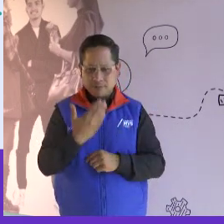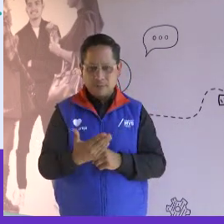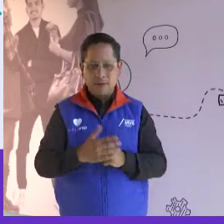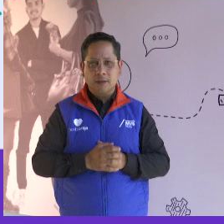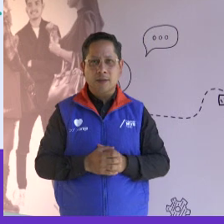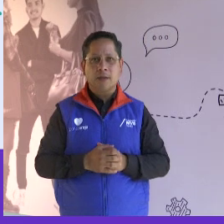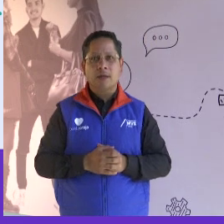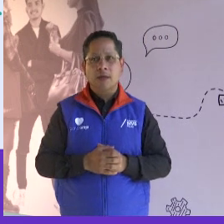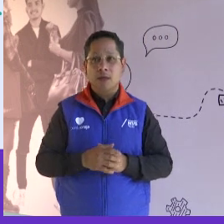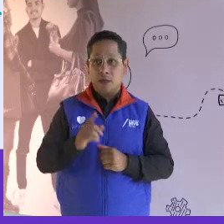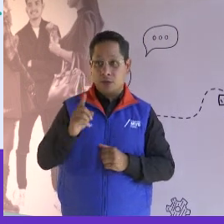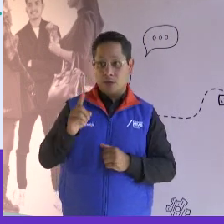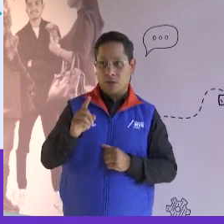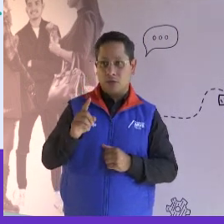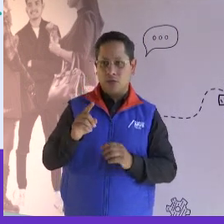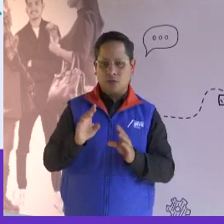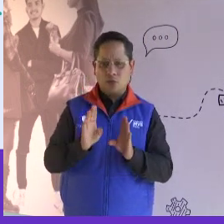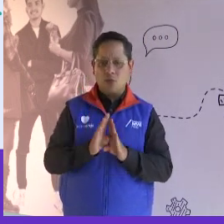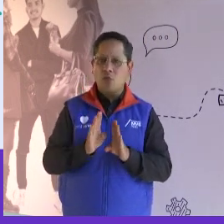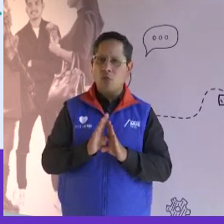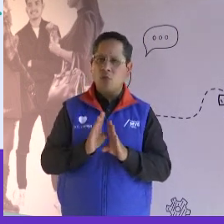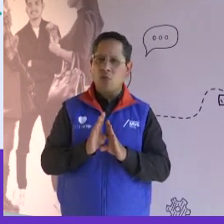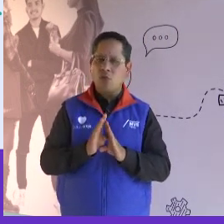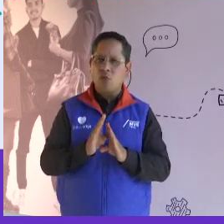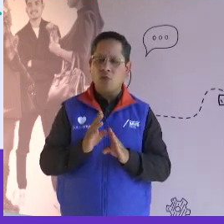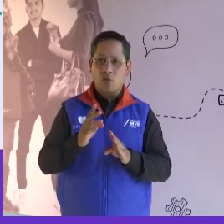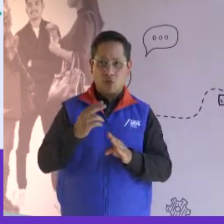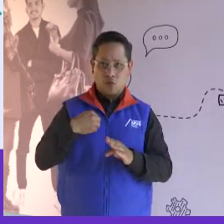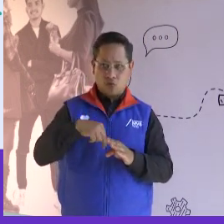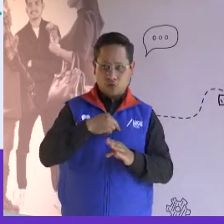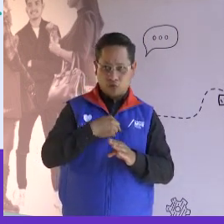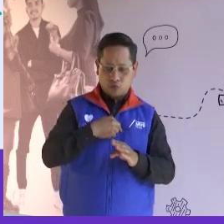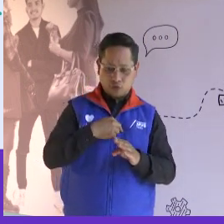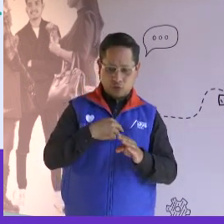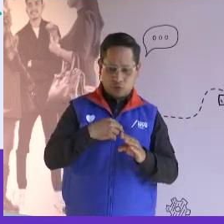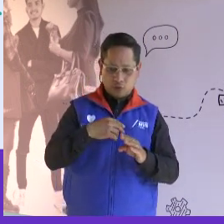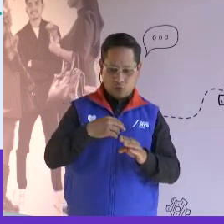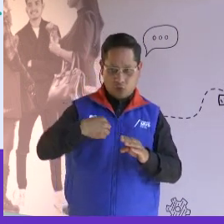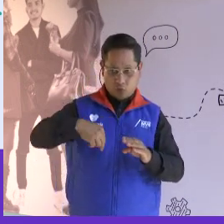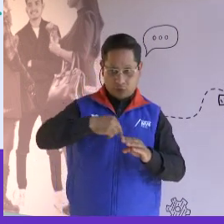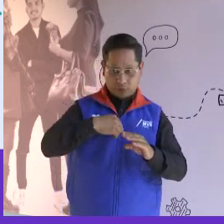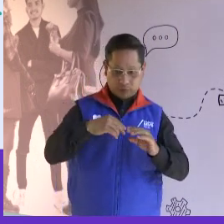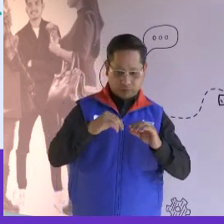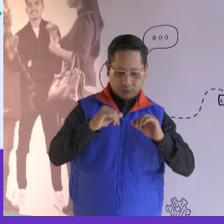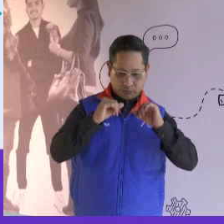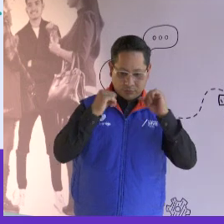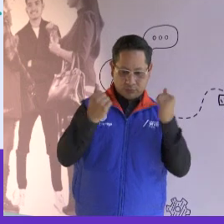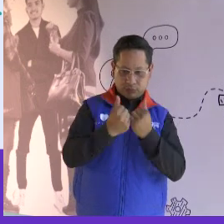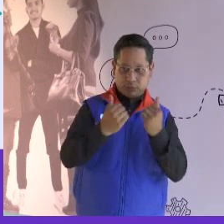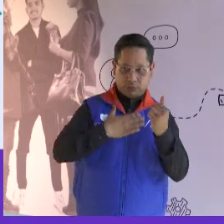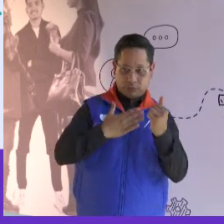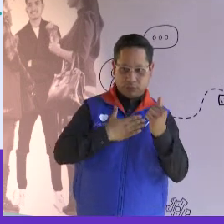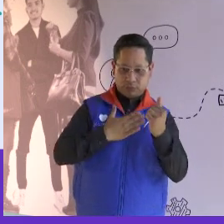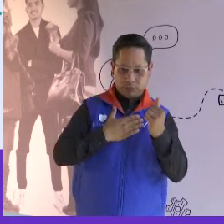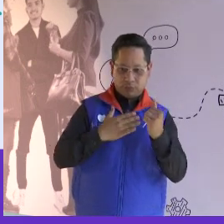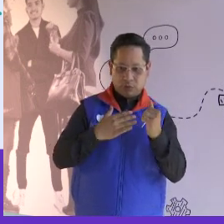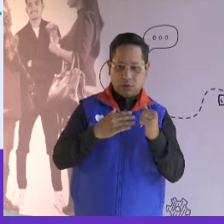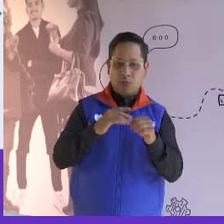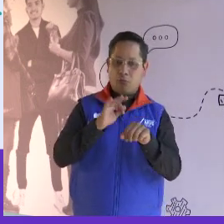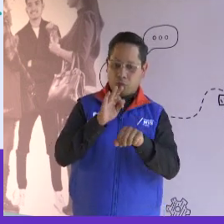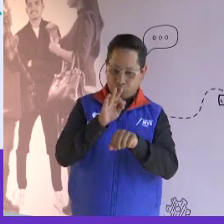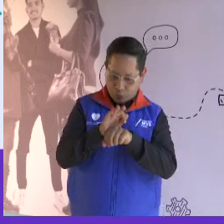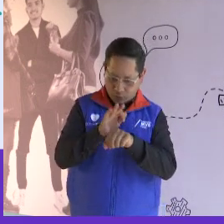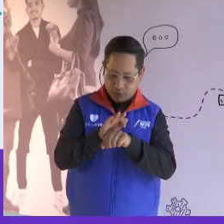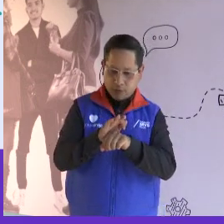Sí, Lourdes. ¿Cómo podemos protegernos ¿Cómo de las podemos redes? proteger nuestras organizaciones en las redes y usarlas de